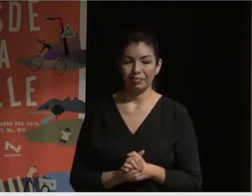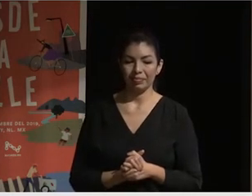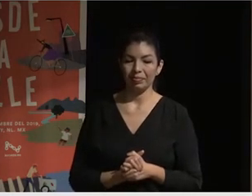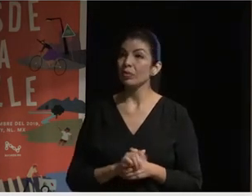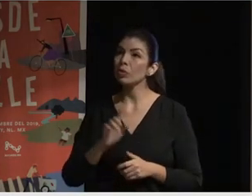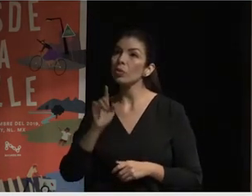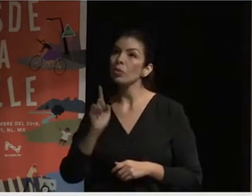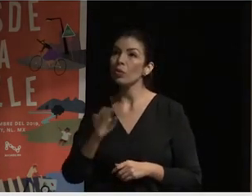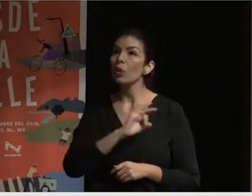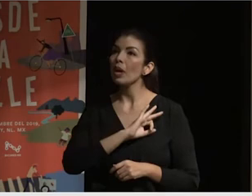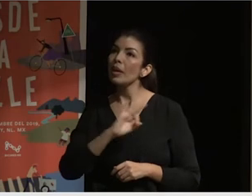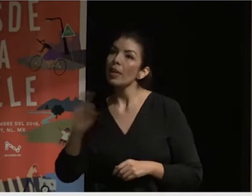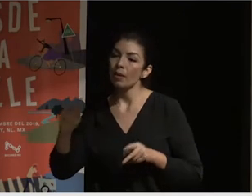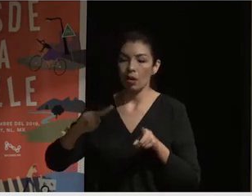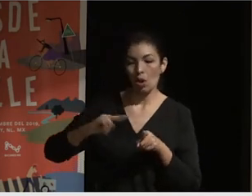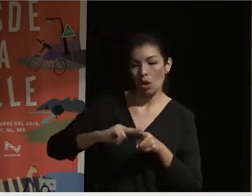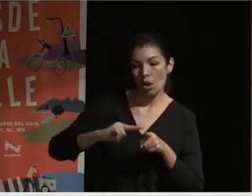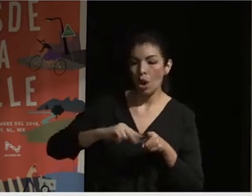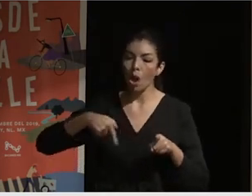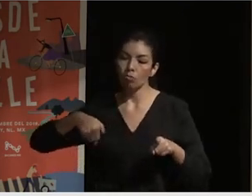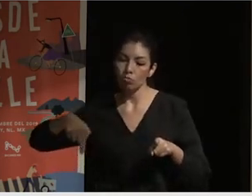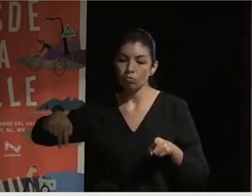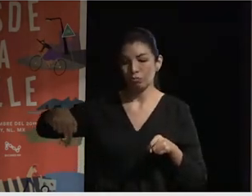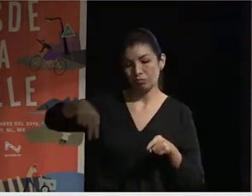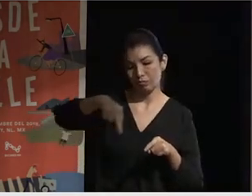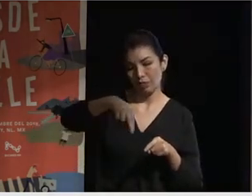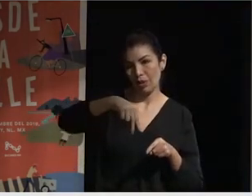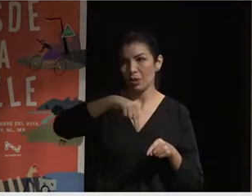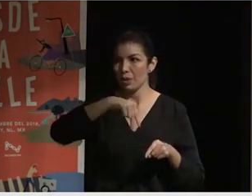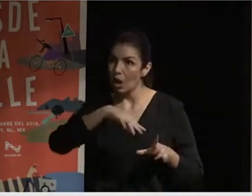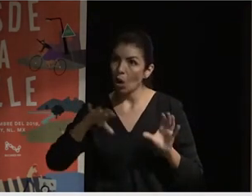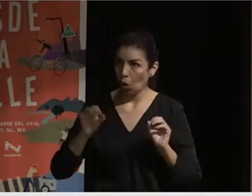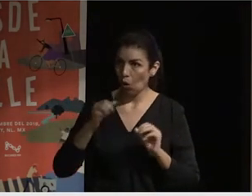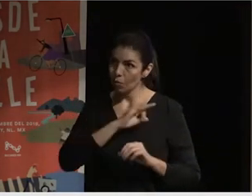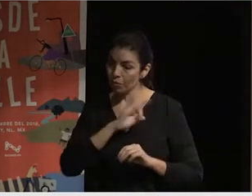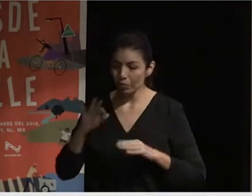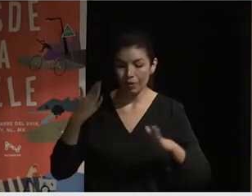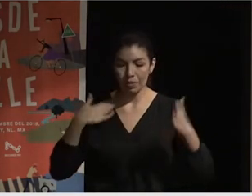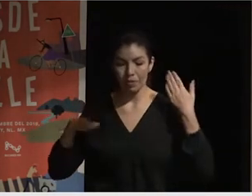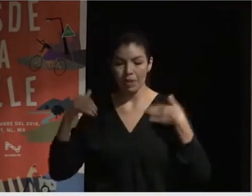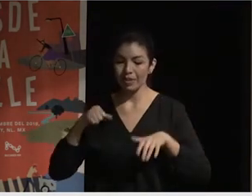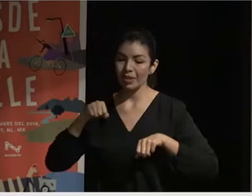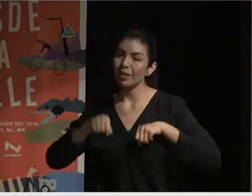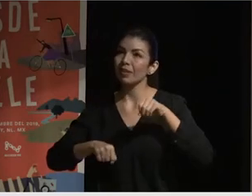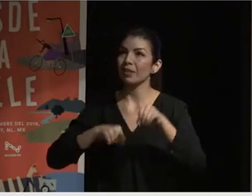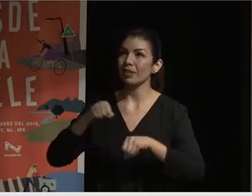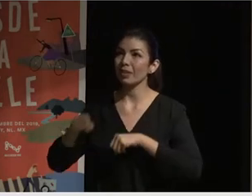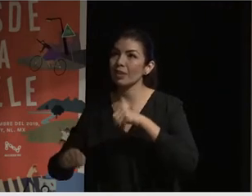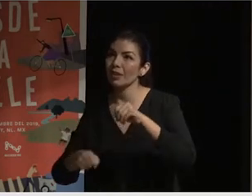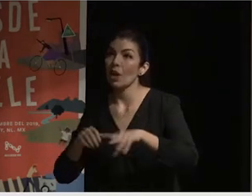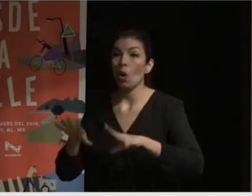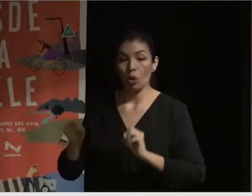Disfruta un paseo a pie por el parque o el acuario. Recorre nuevos lugares en un paseo en bicicleta. Conoce la majestuosidad